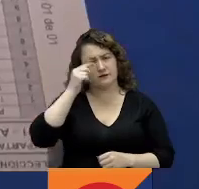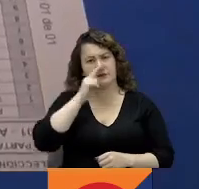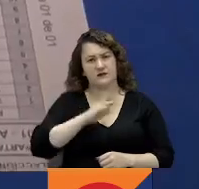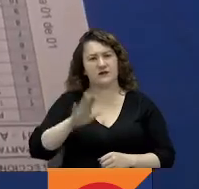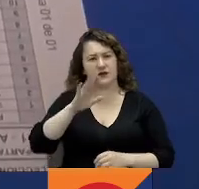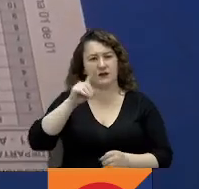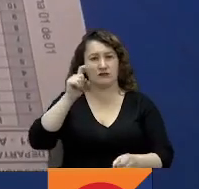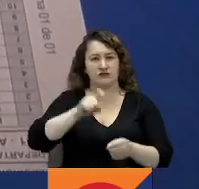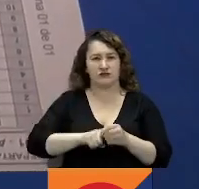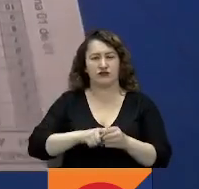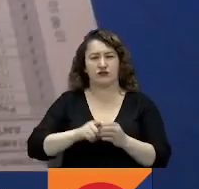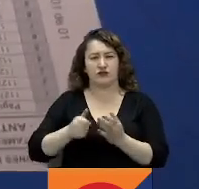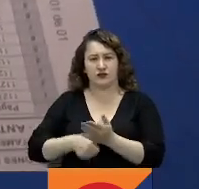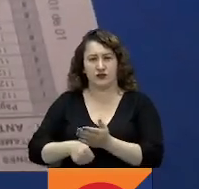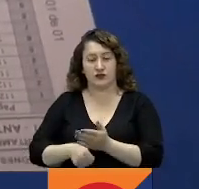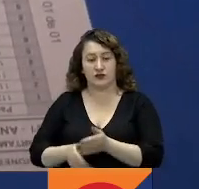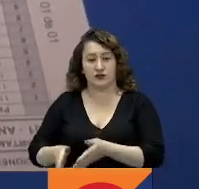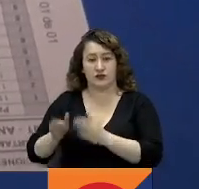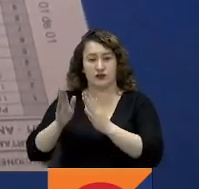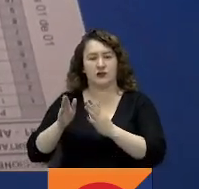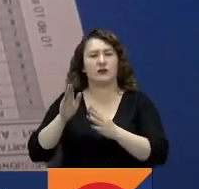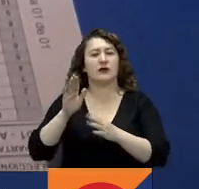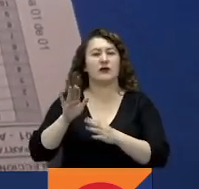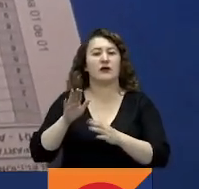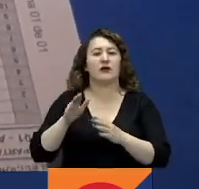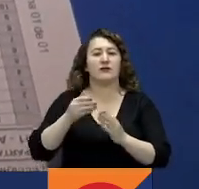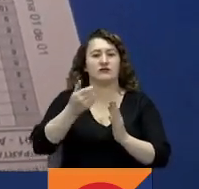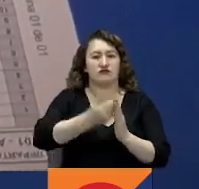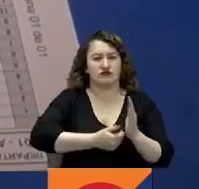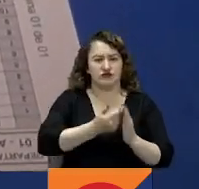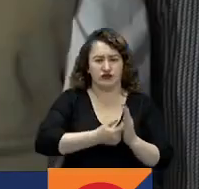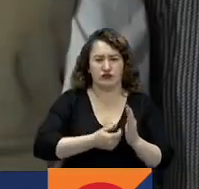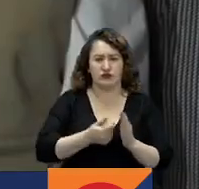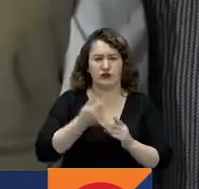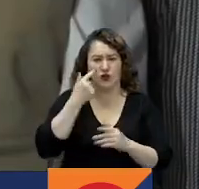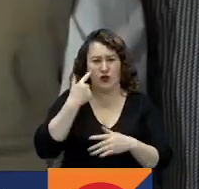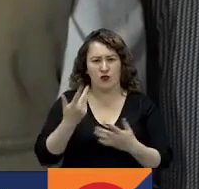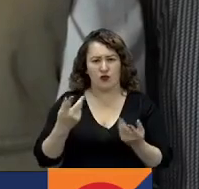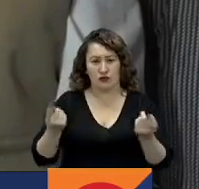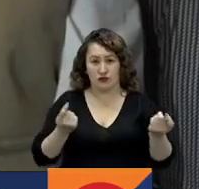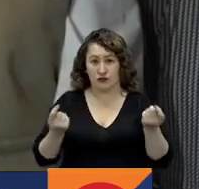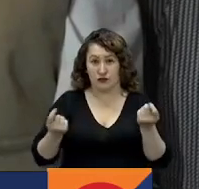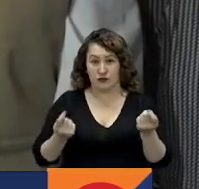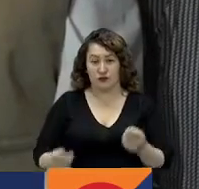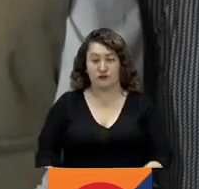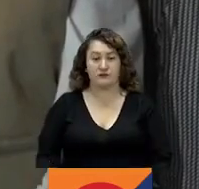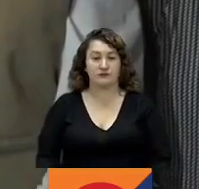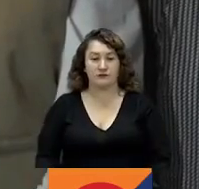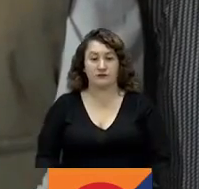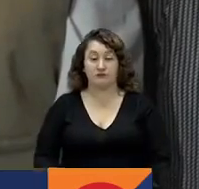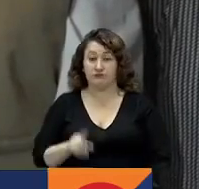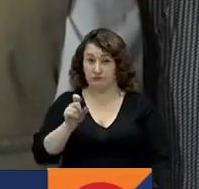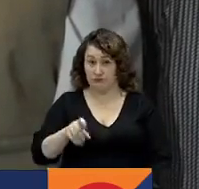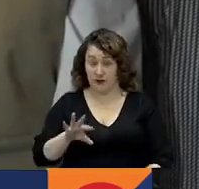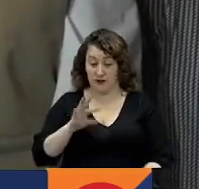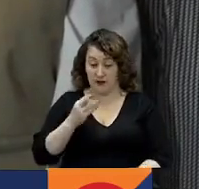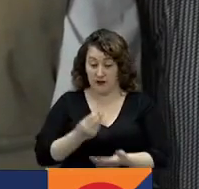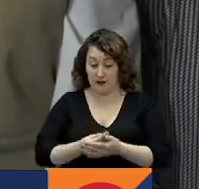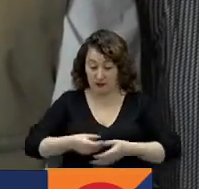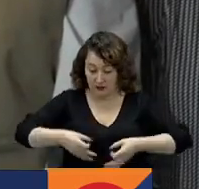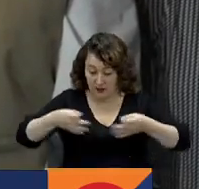Registraduría actualizarán el mapa de riesgo electoral con el fin de tomar medidas. Que pretende garantizar las elecciones